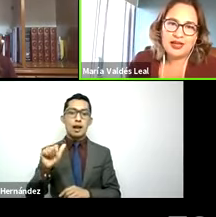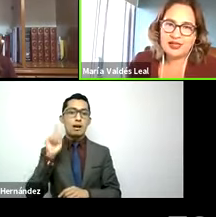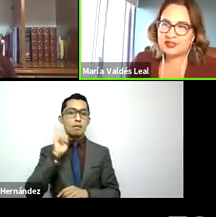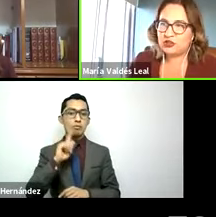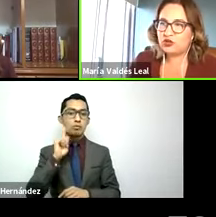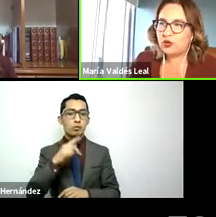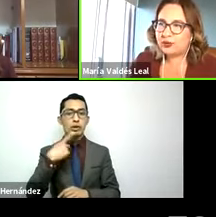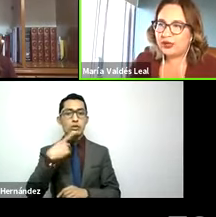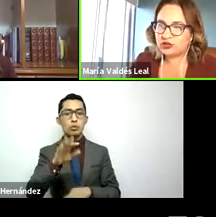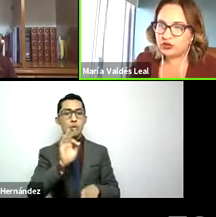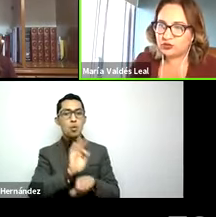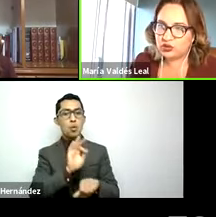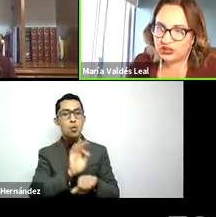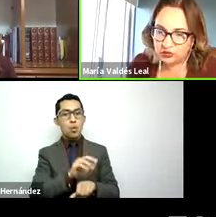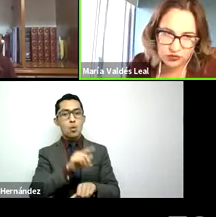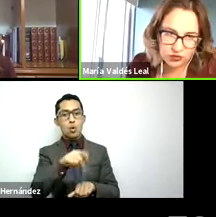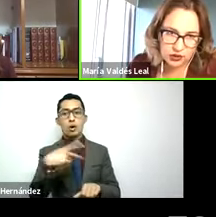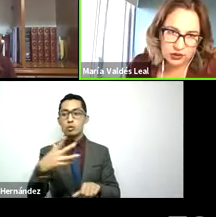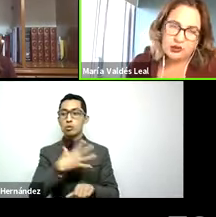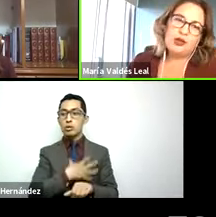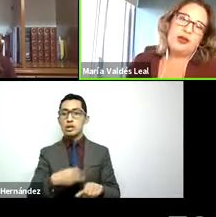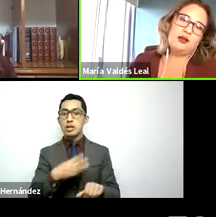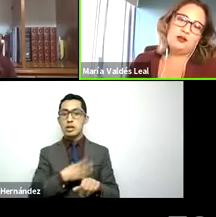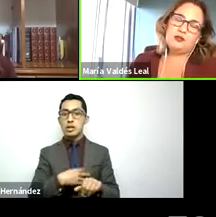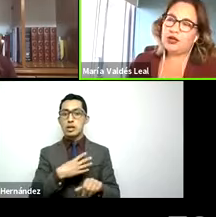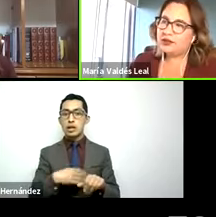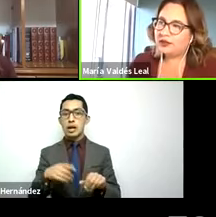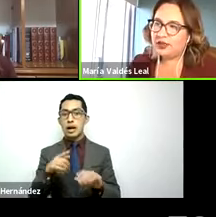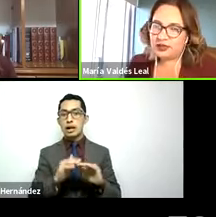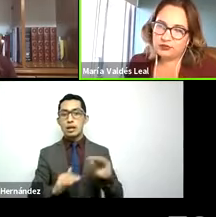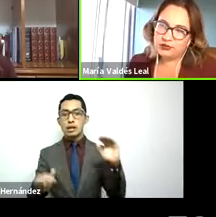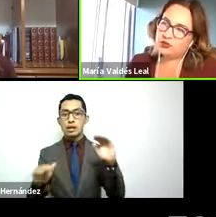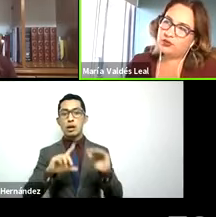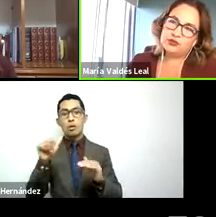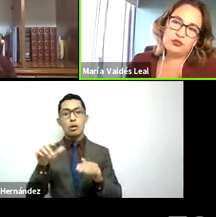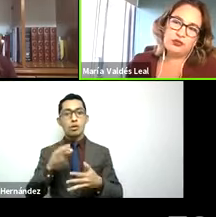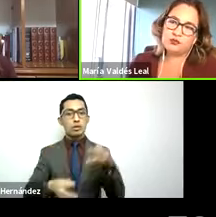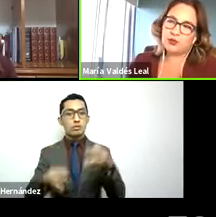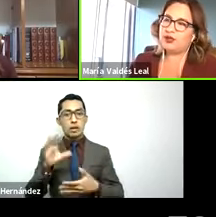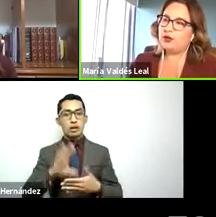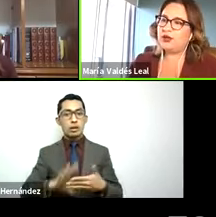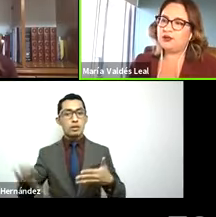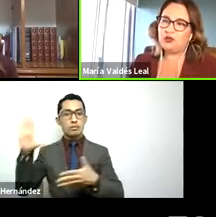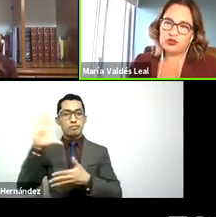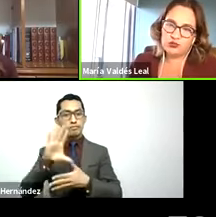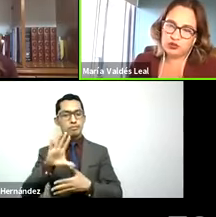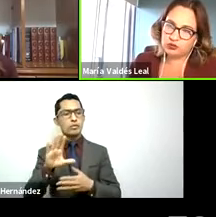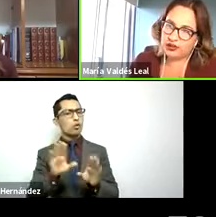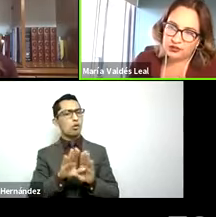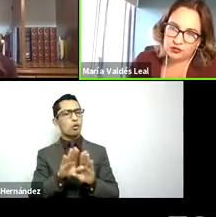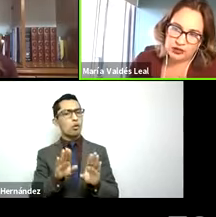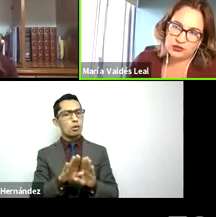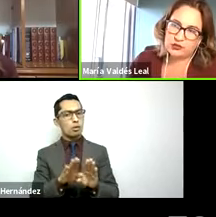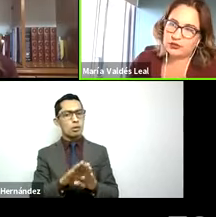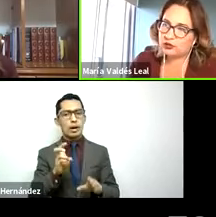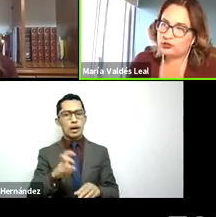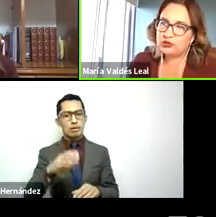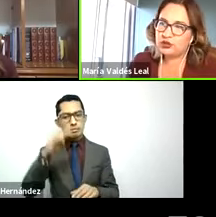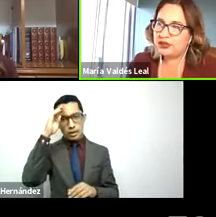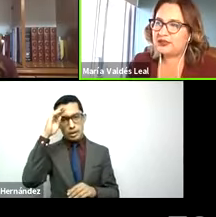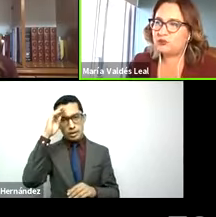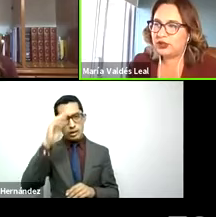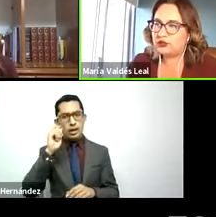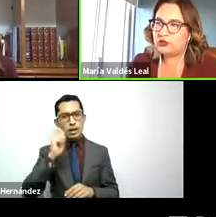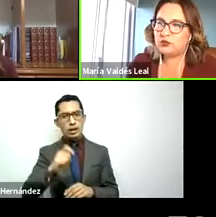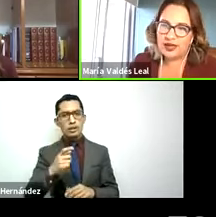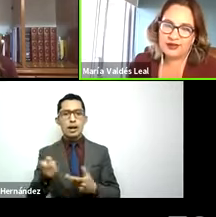sus intereses sobre los de sus hijos, el Tribunal Interamericano dijo, bueno, esto responde a una concepción tradicional sobre el rol